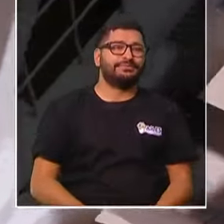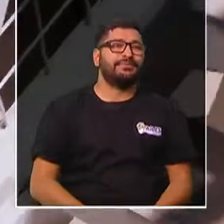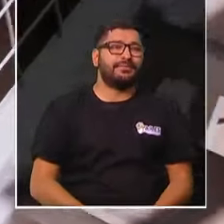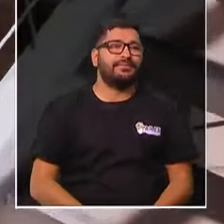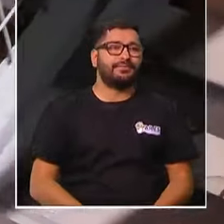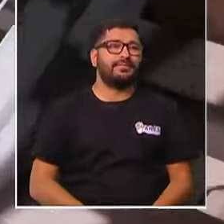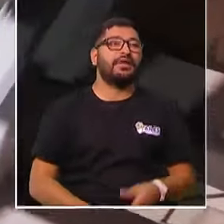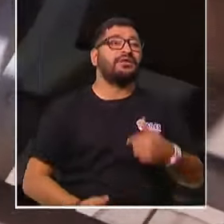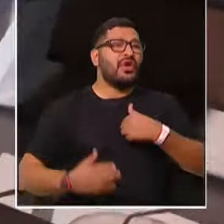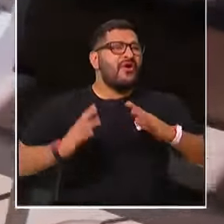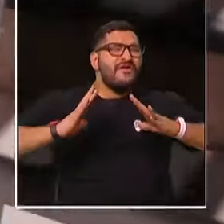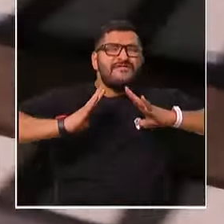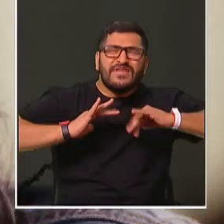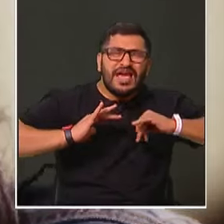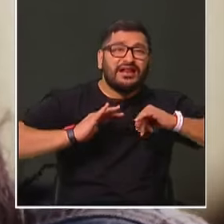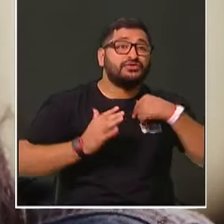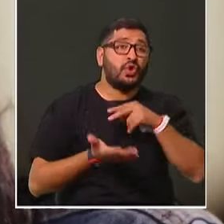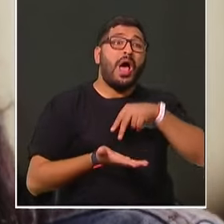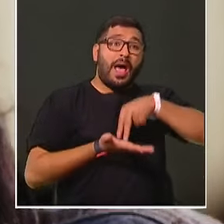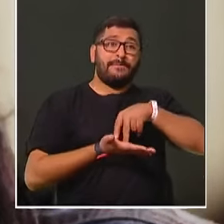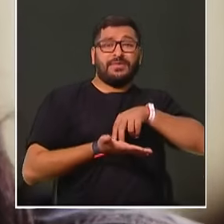Estoy feliz porque...